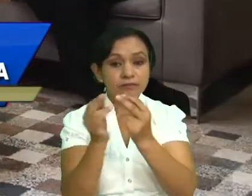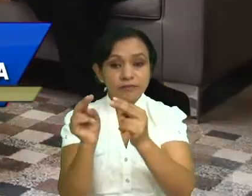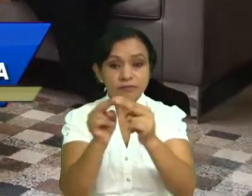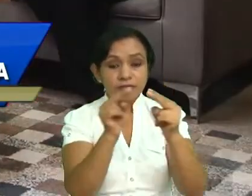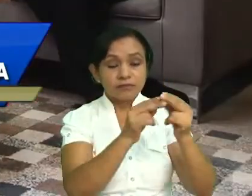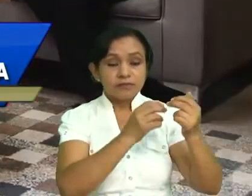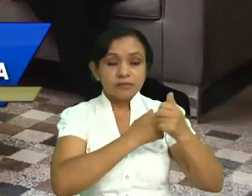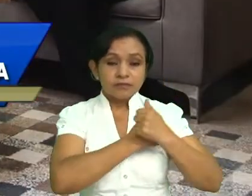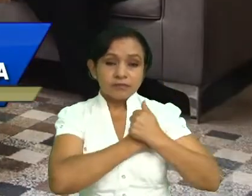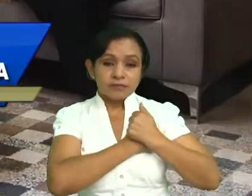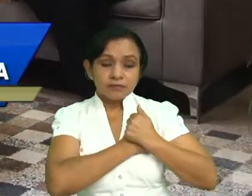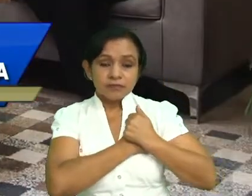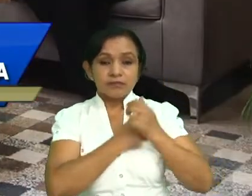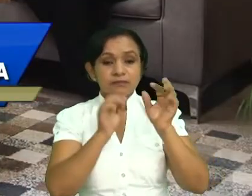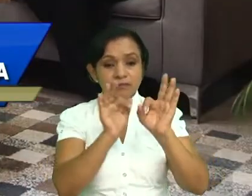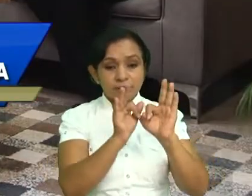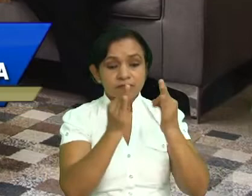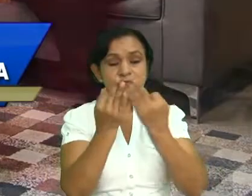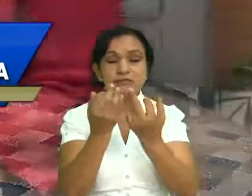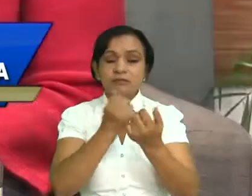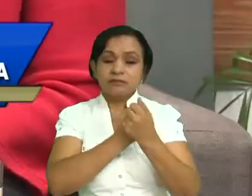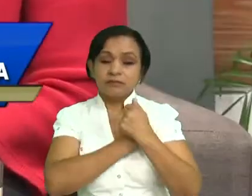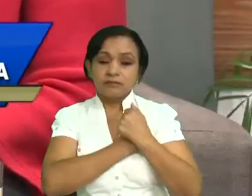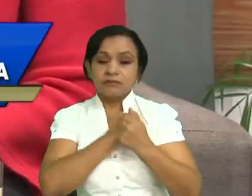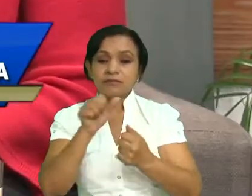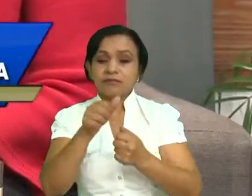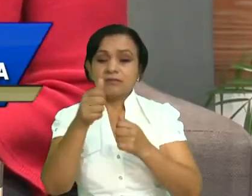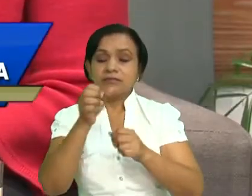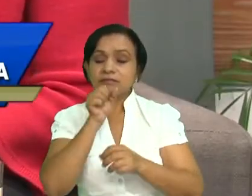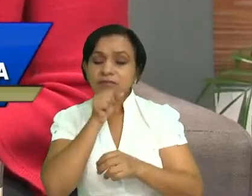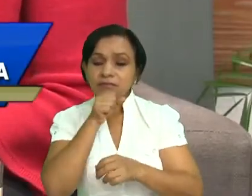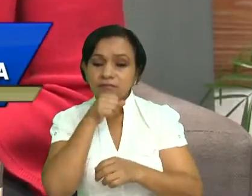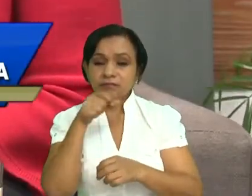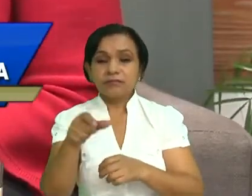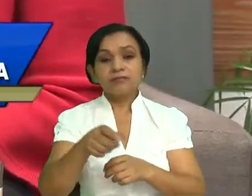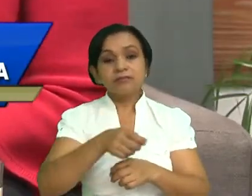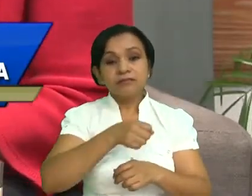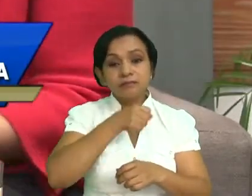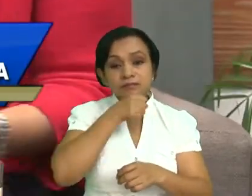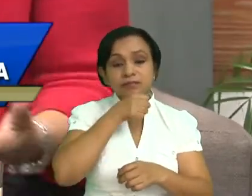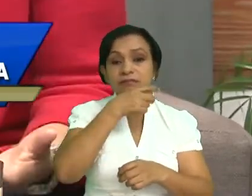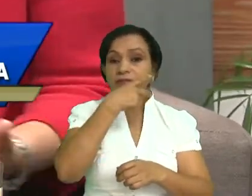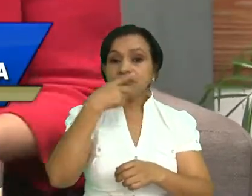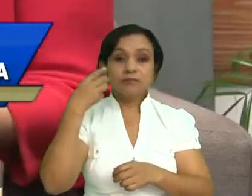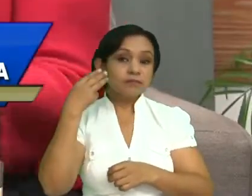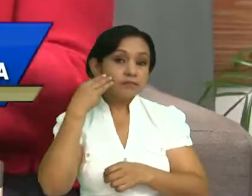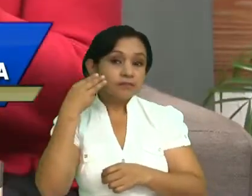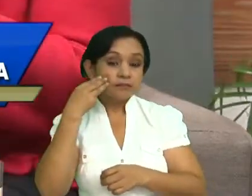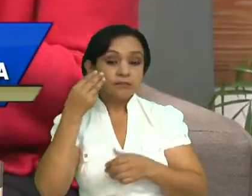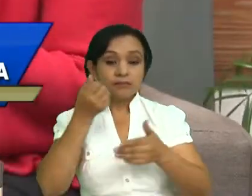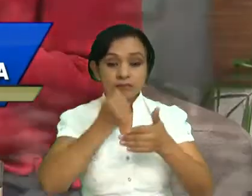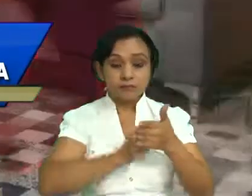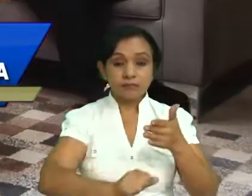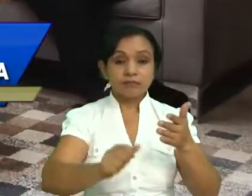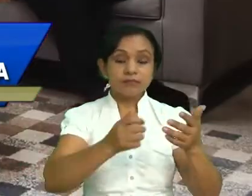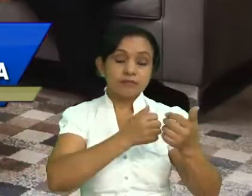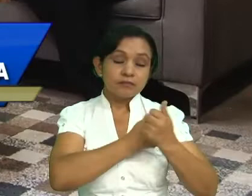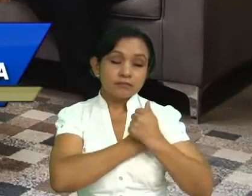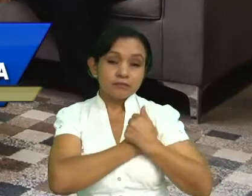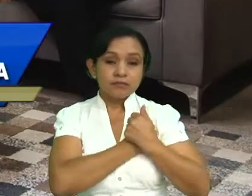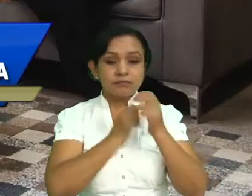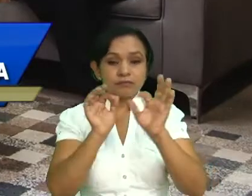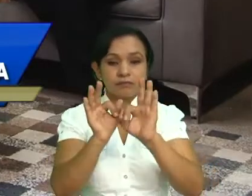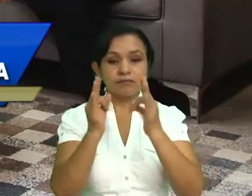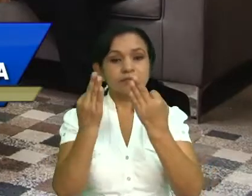entre nosotros, el amor a nuestros viejitos, a nuestro abuelo, a nuestro papá, a nuestra mamá, a nuestros hijos, porque querer a nuestra familia, ¿cómo